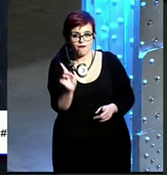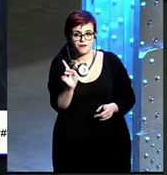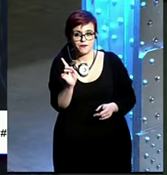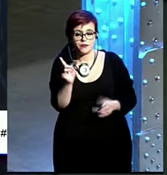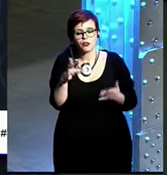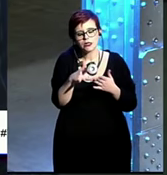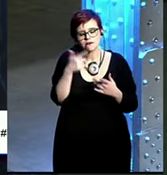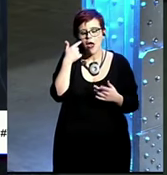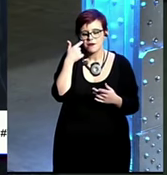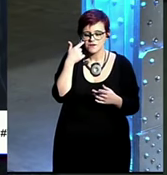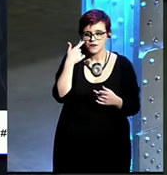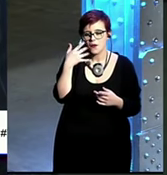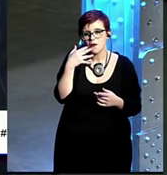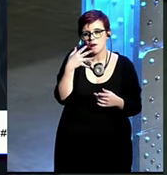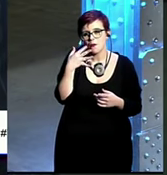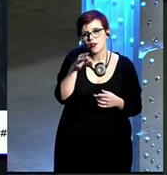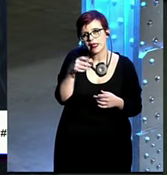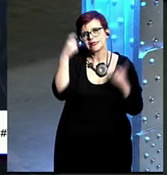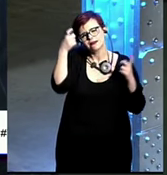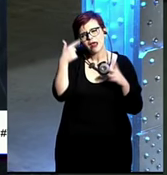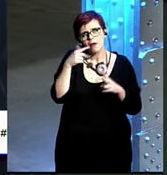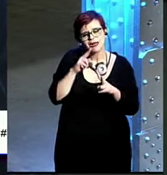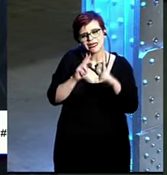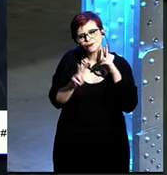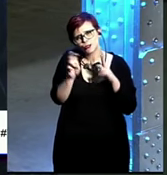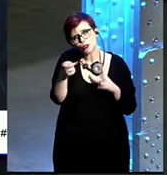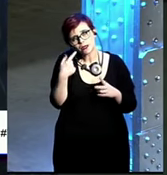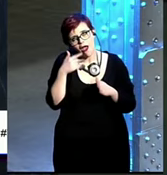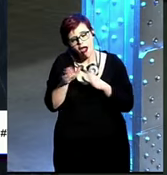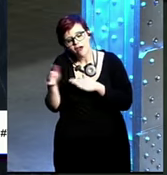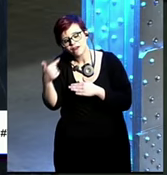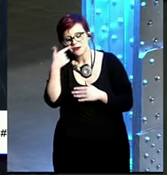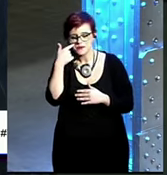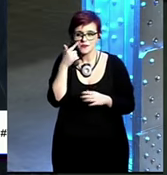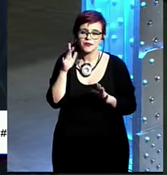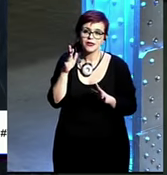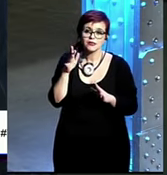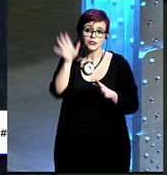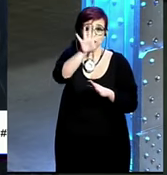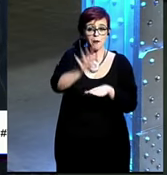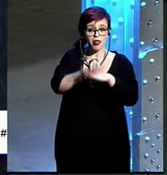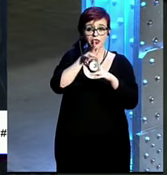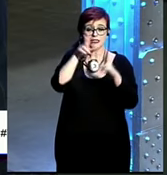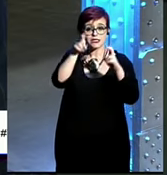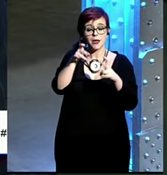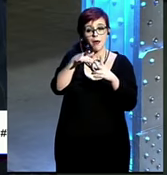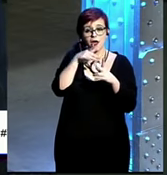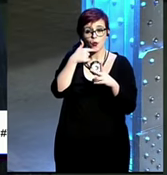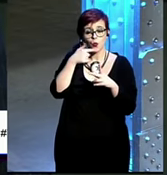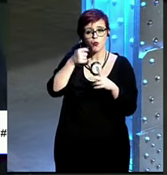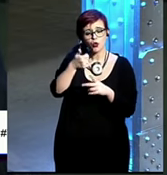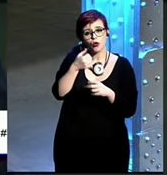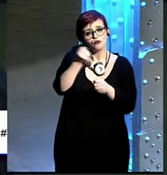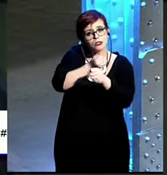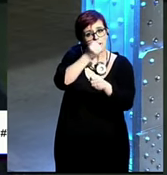Quizá voy a dar una respuesta un poquito mejor, que viene no tanto de la depresión, sino de un trabajo que